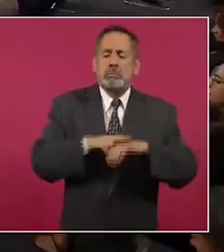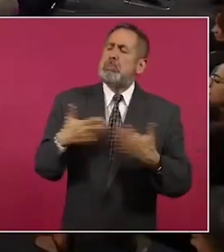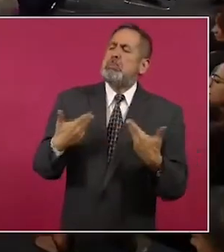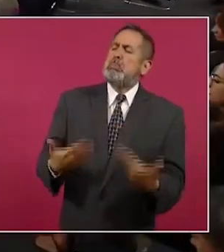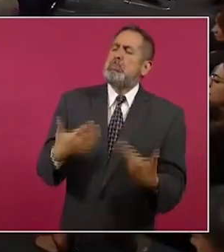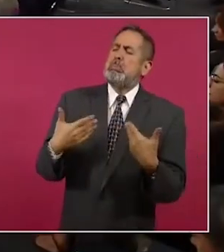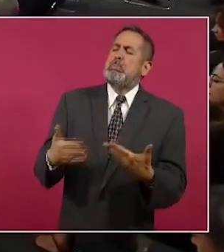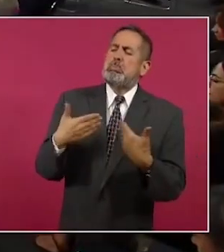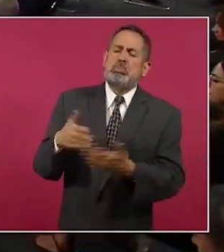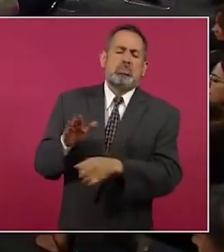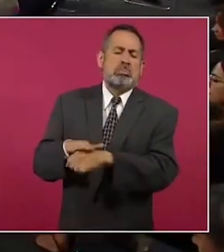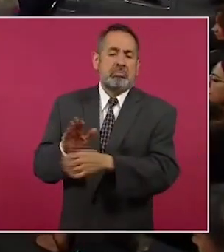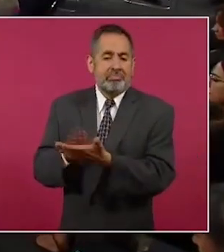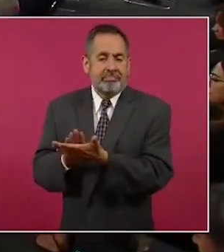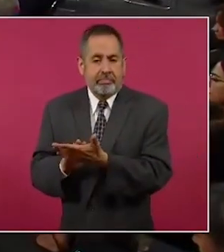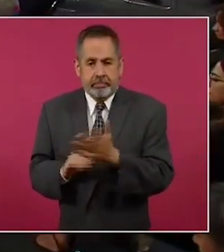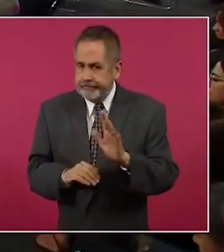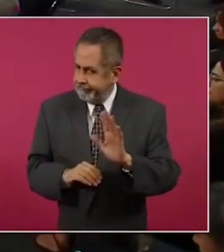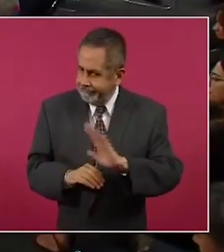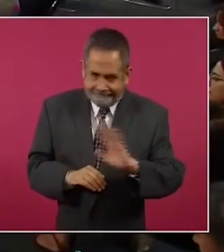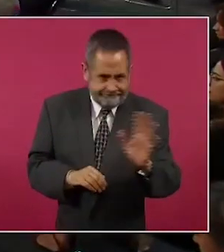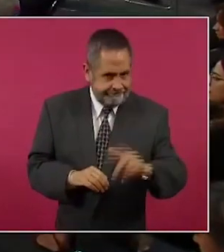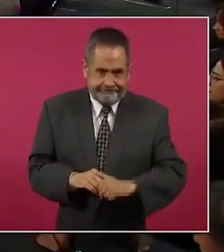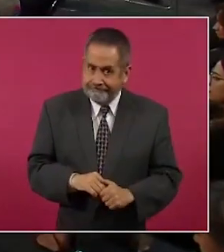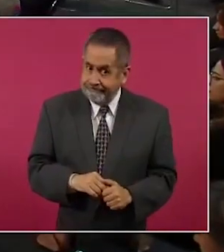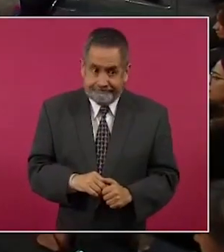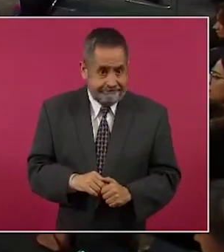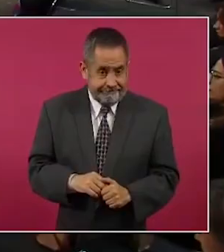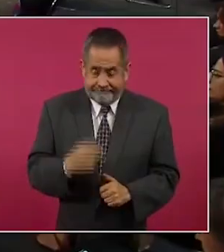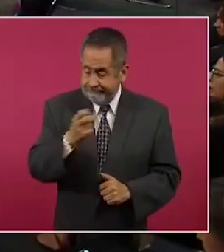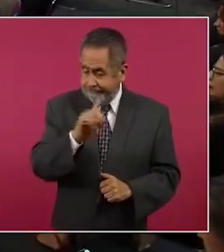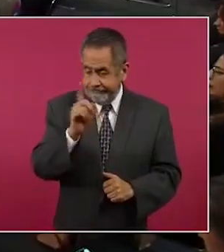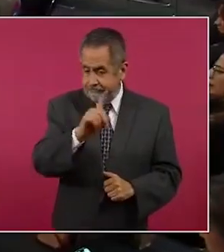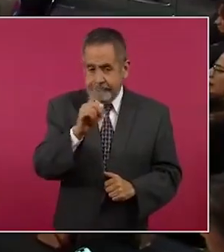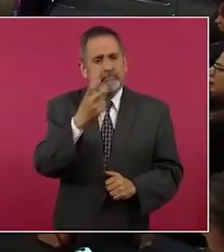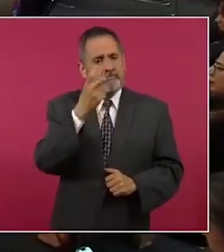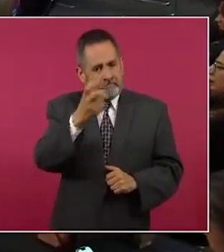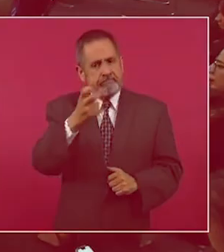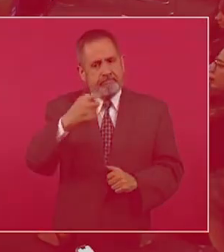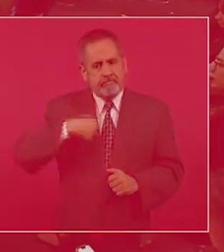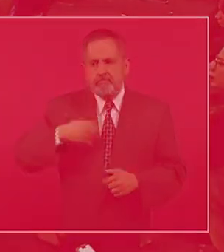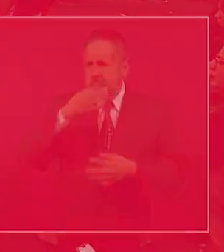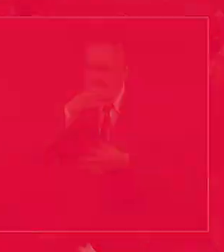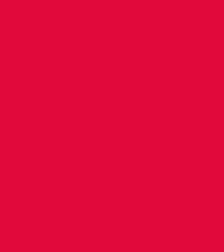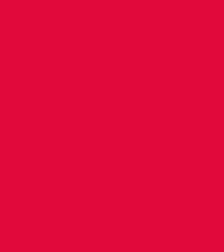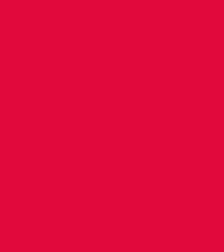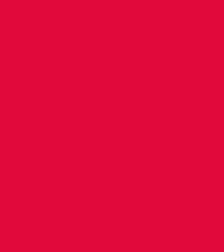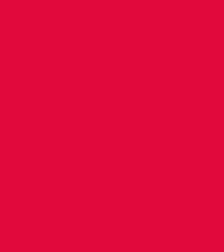Entonces, vamos a seguir haciendo estas denuncias.